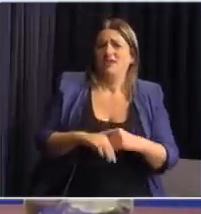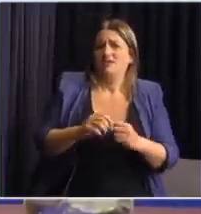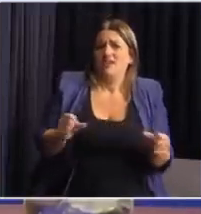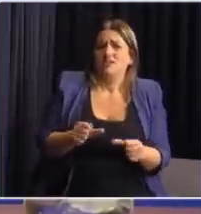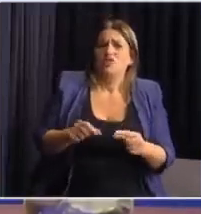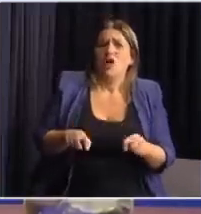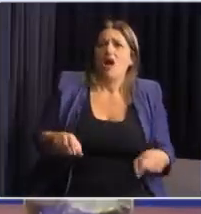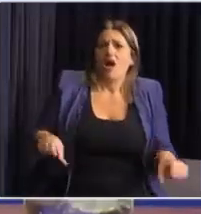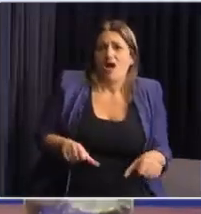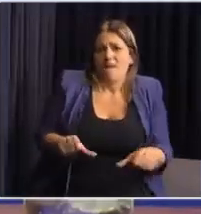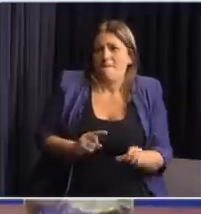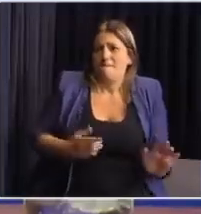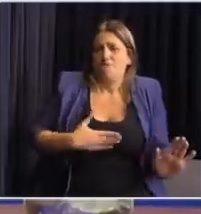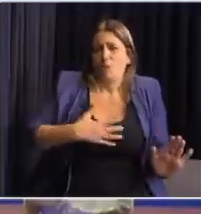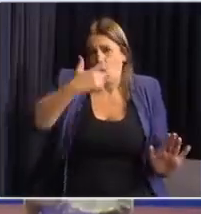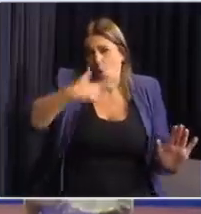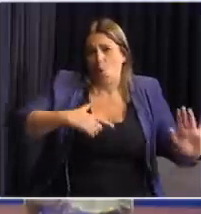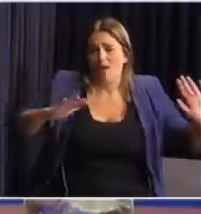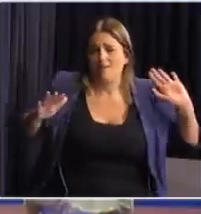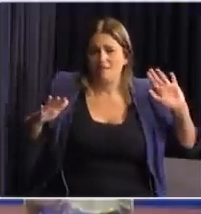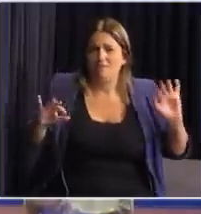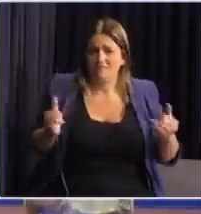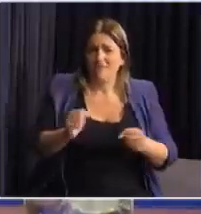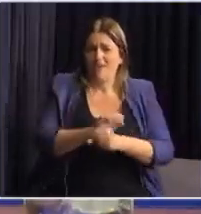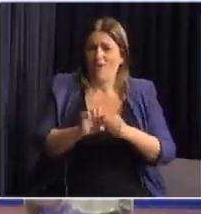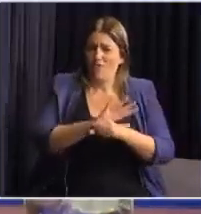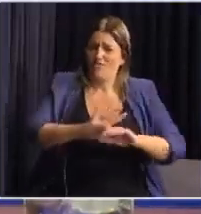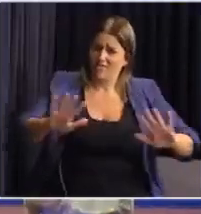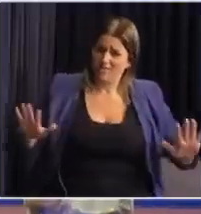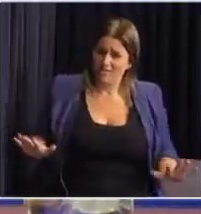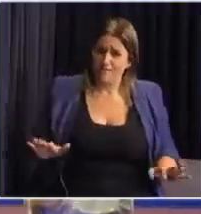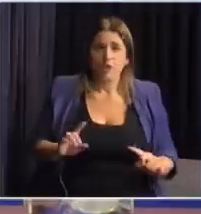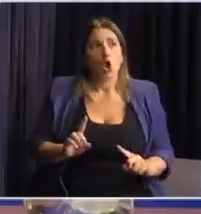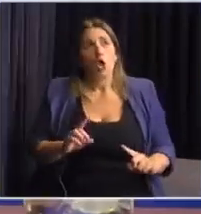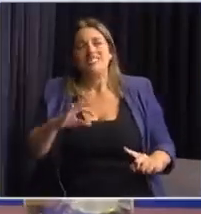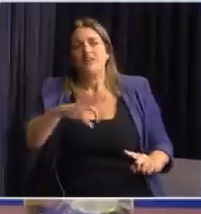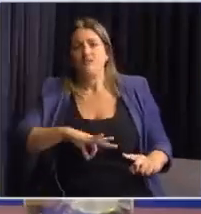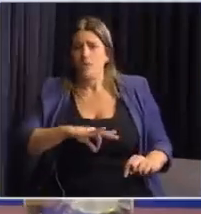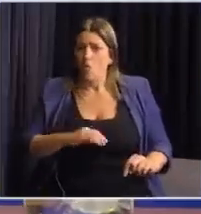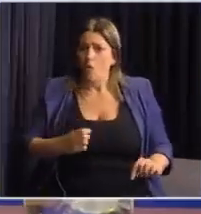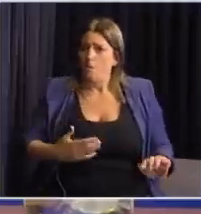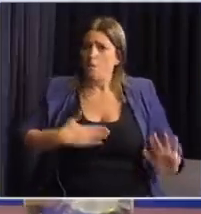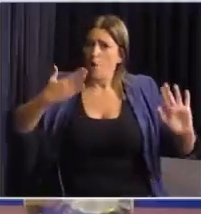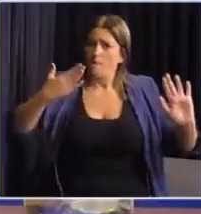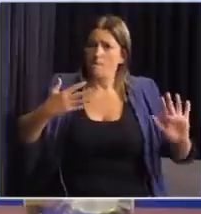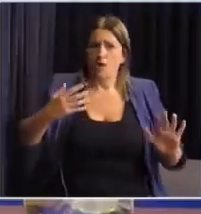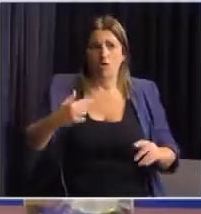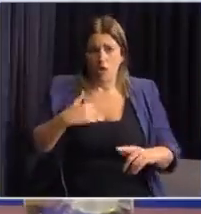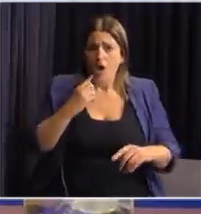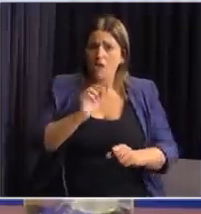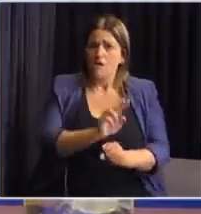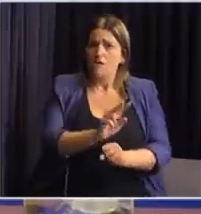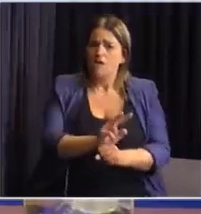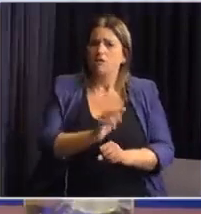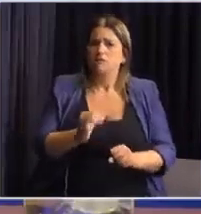generada por su propio organismo, porque en definitiva estuvieron expuestos no al virus inactivado, sino al virus vivo. Generaron anticuerpos